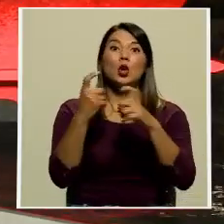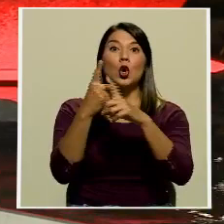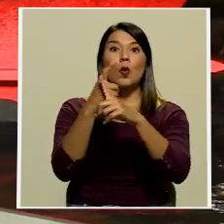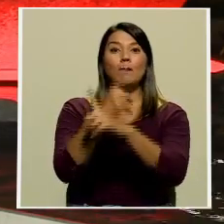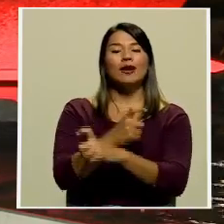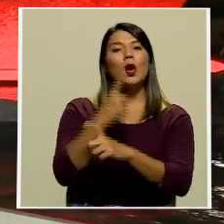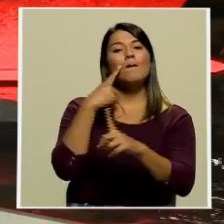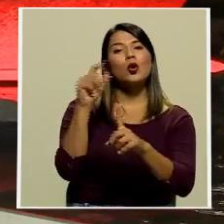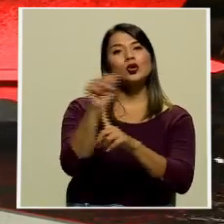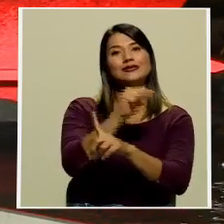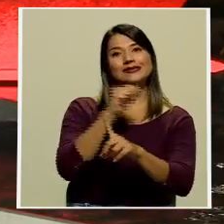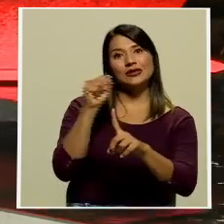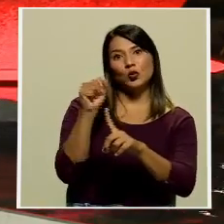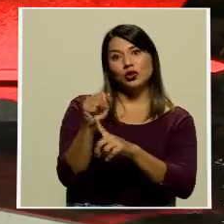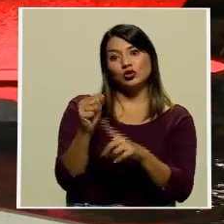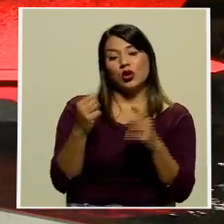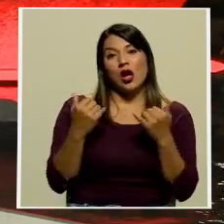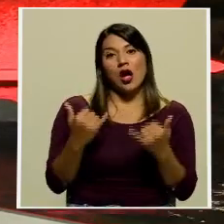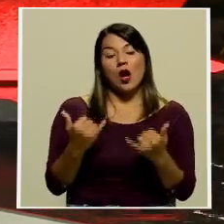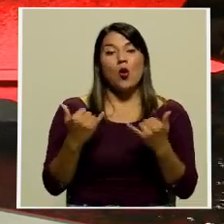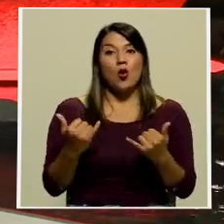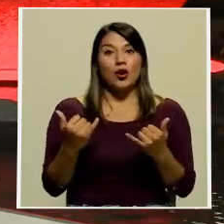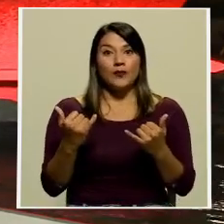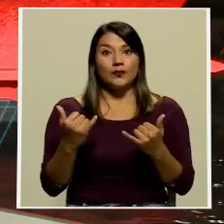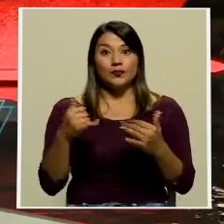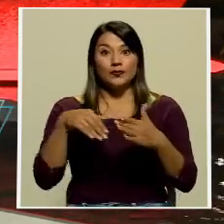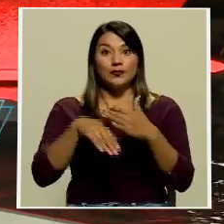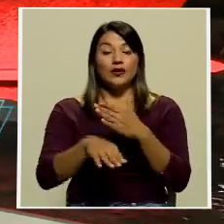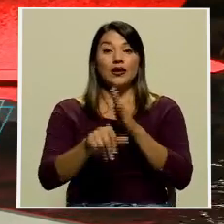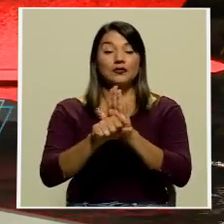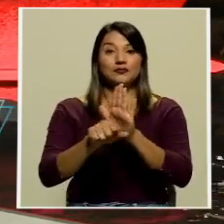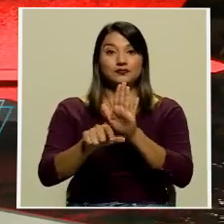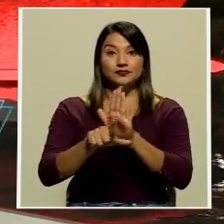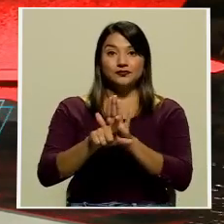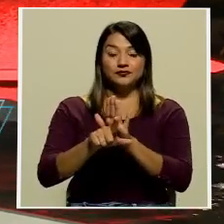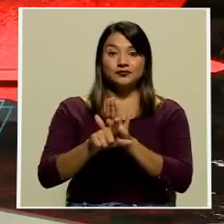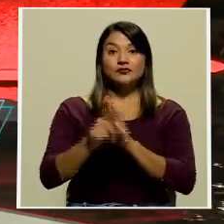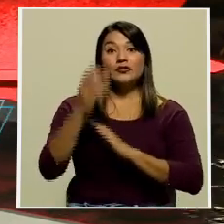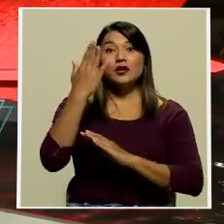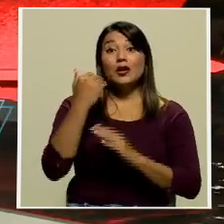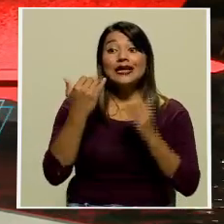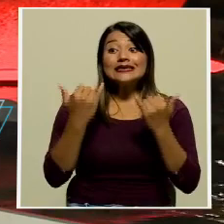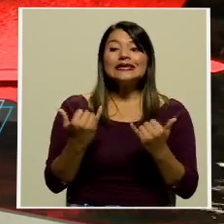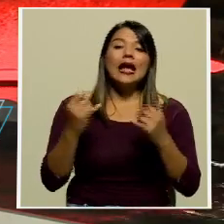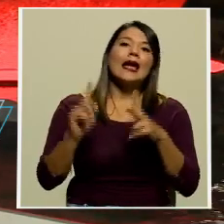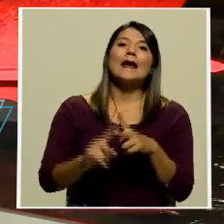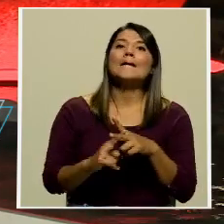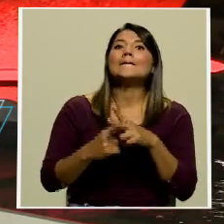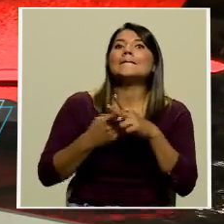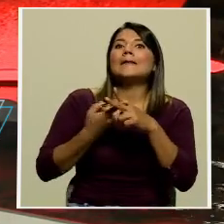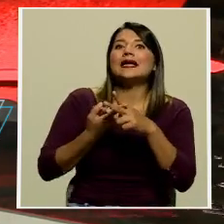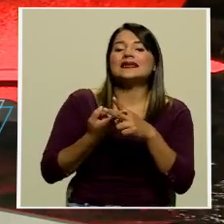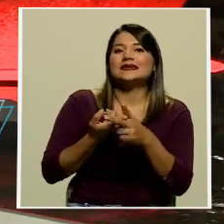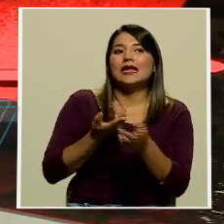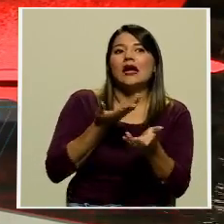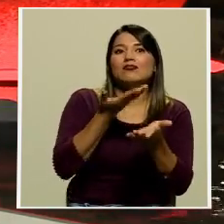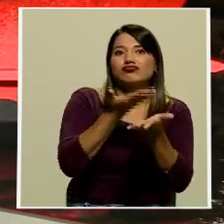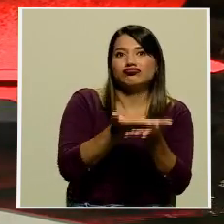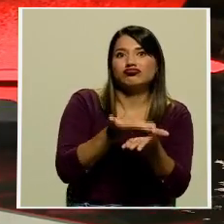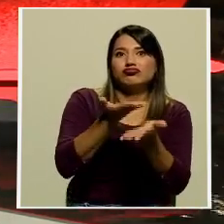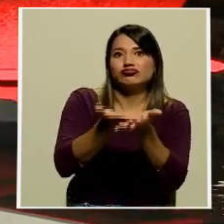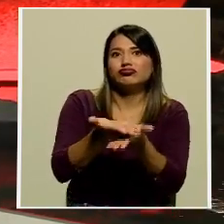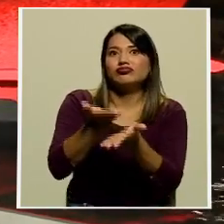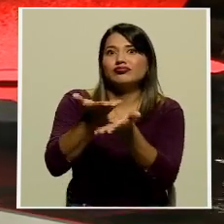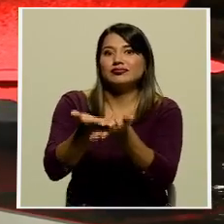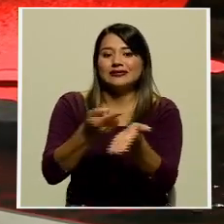la situación que se está viviendo acá en el primer poder de la República, donde empiezan pues a ingresar los diferentes